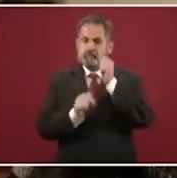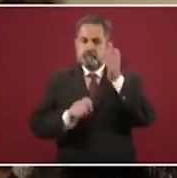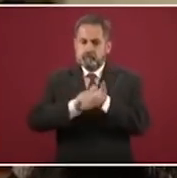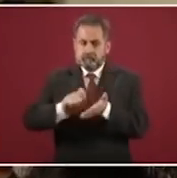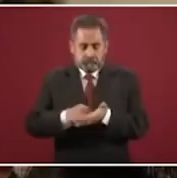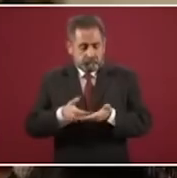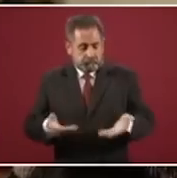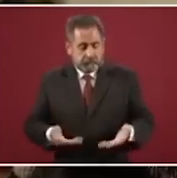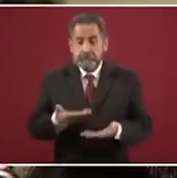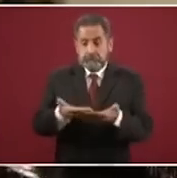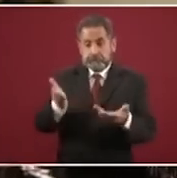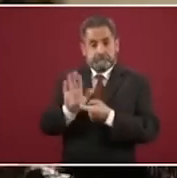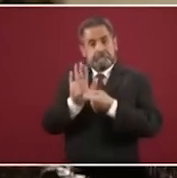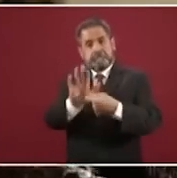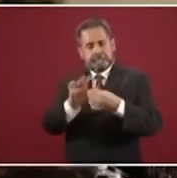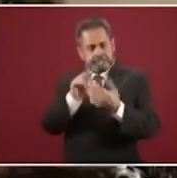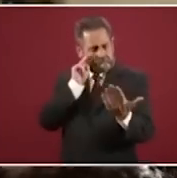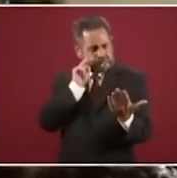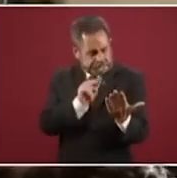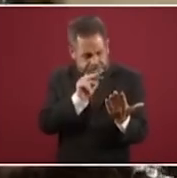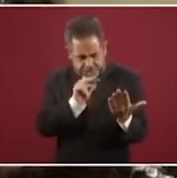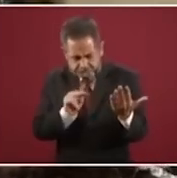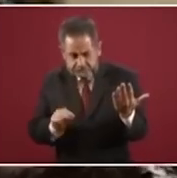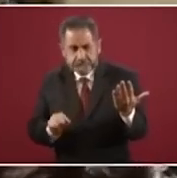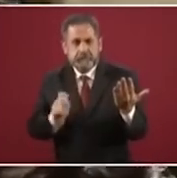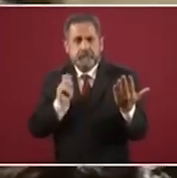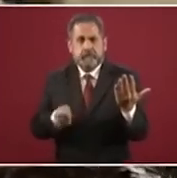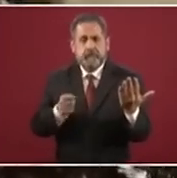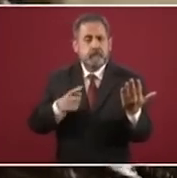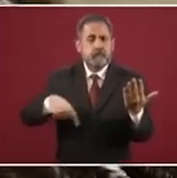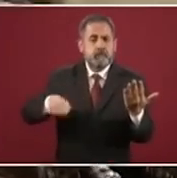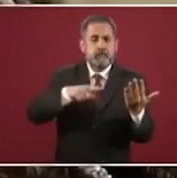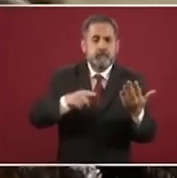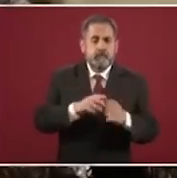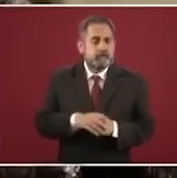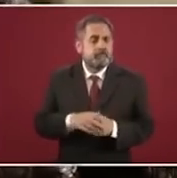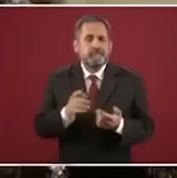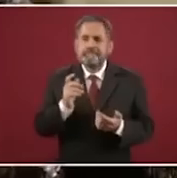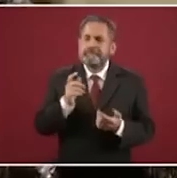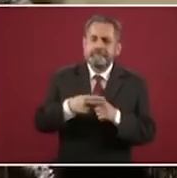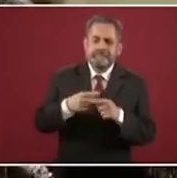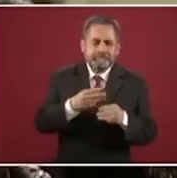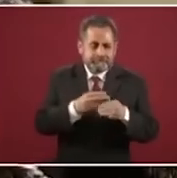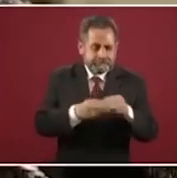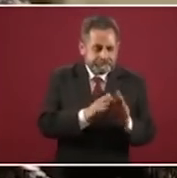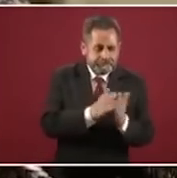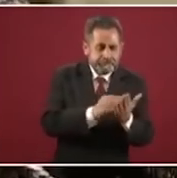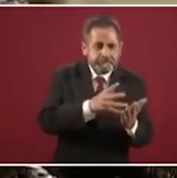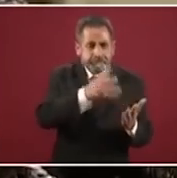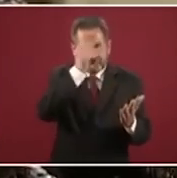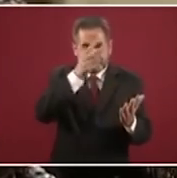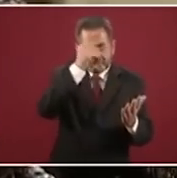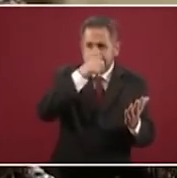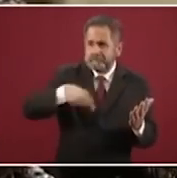está ofreciendo ahora, también el hecho de que el material didáctico con que hace el periódico